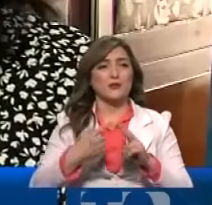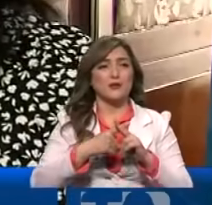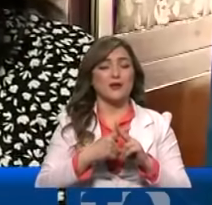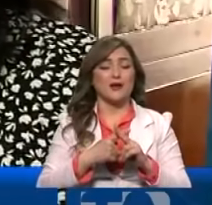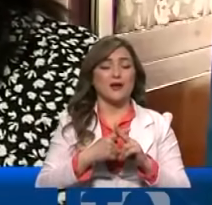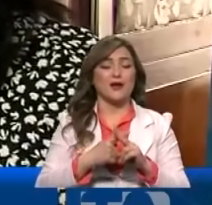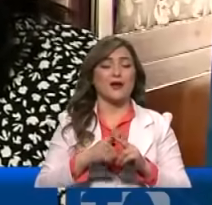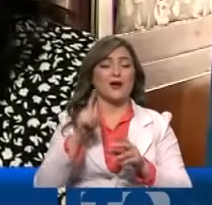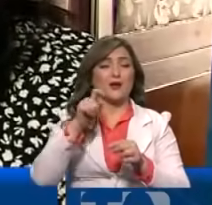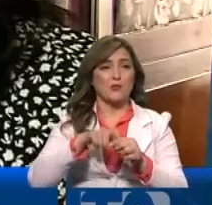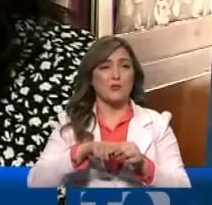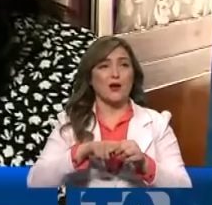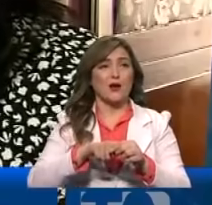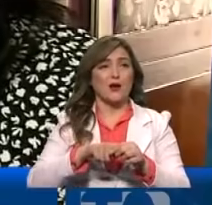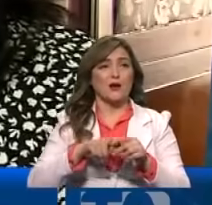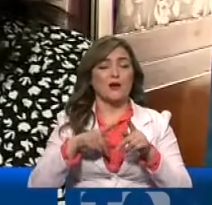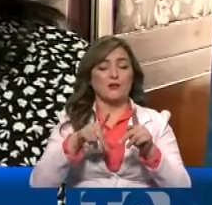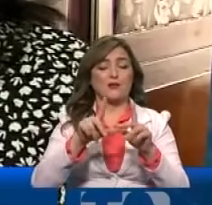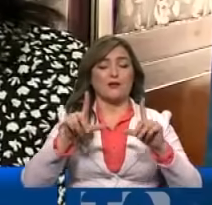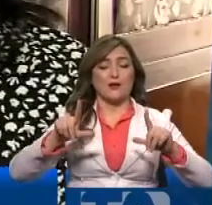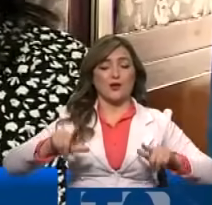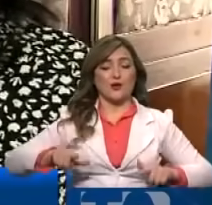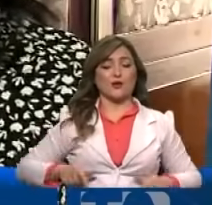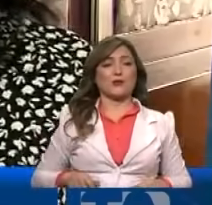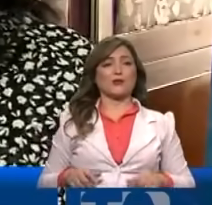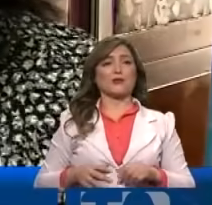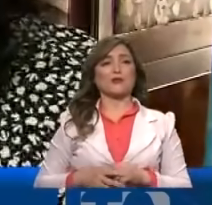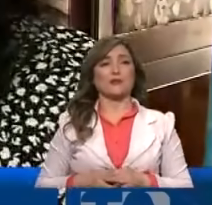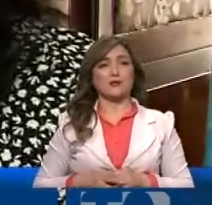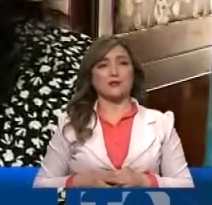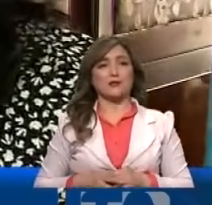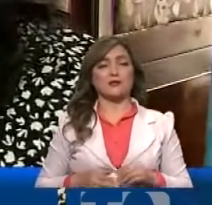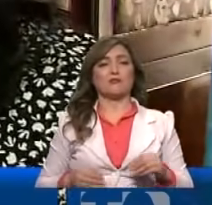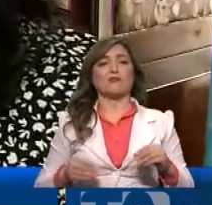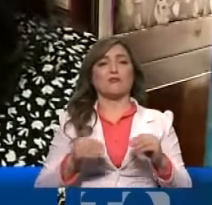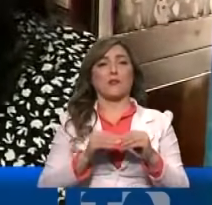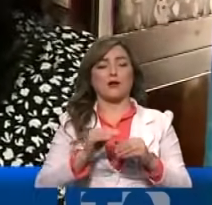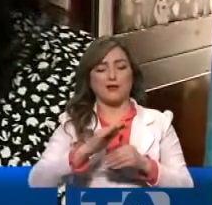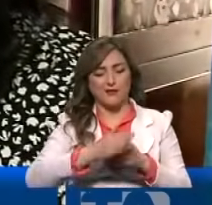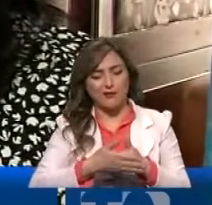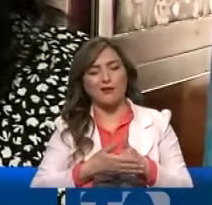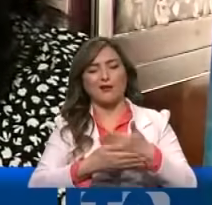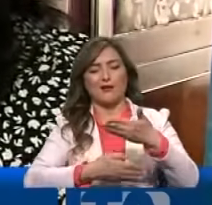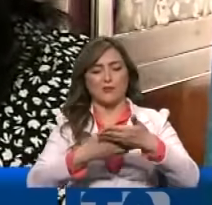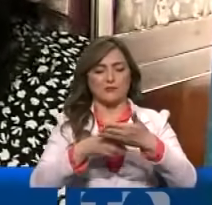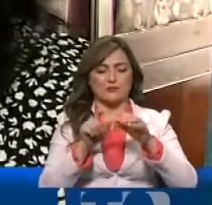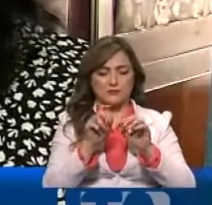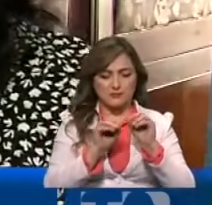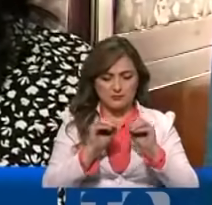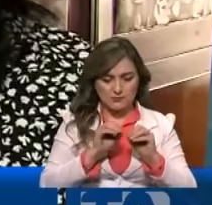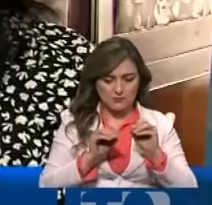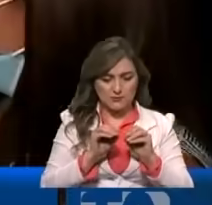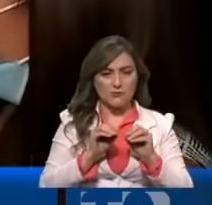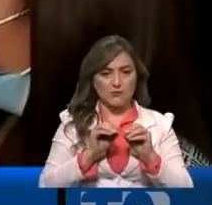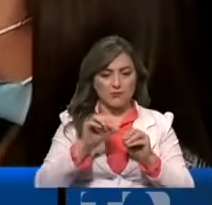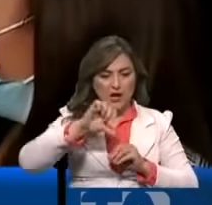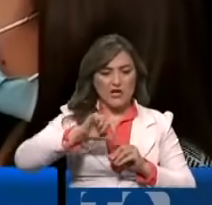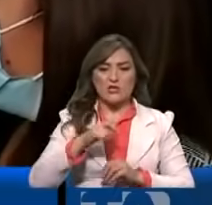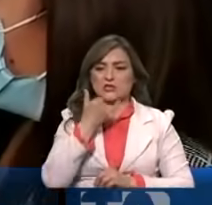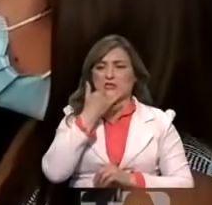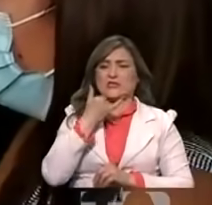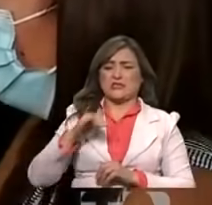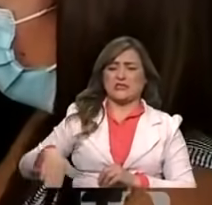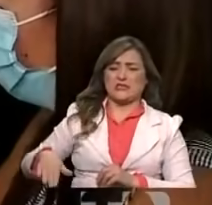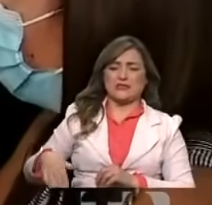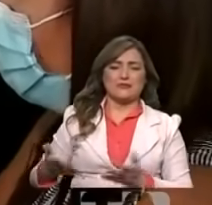sanitario, que se lo empezó a agilitar un poco, pero ahí es la suma de muchos, porque un documento que usted lo llene mal, pues todo le retrasa. Del otro